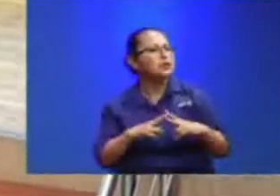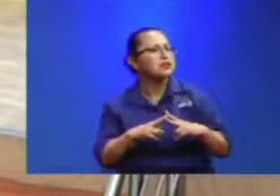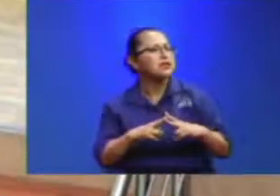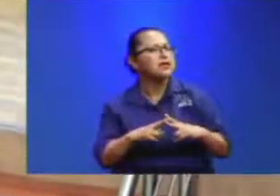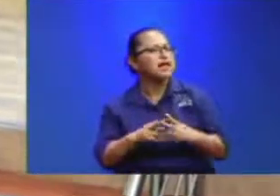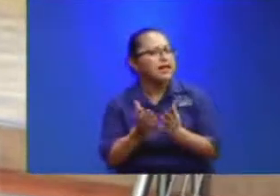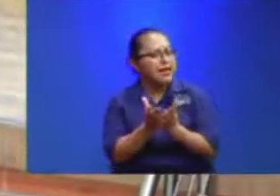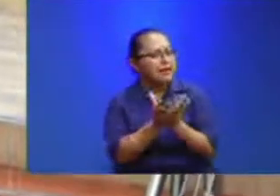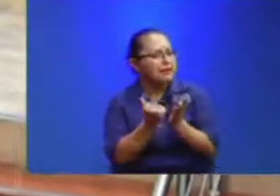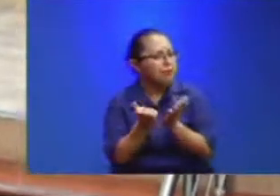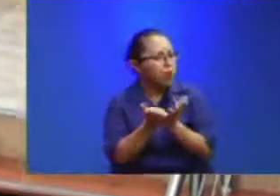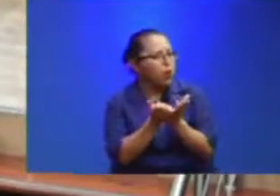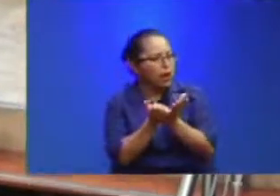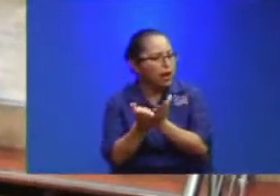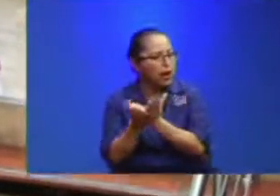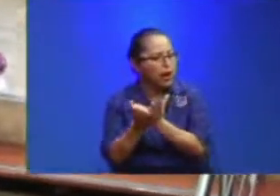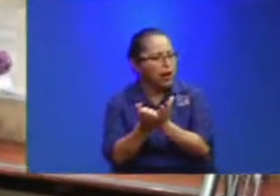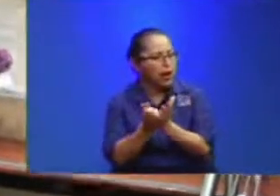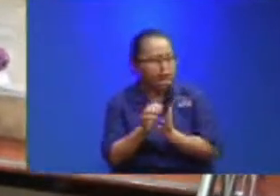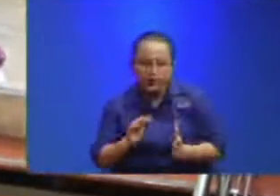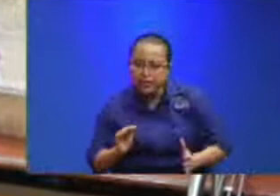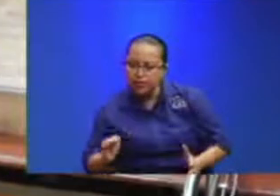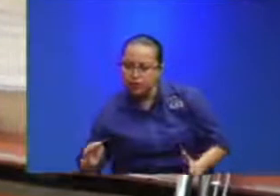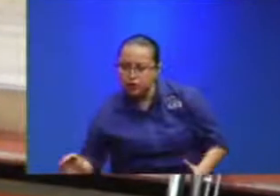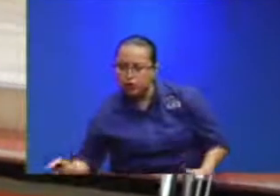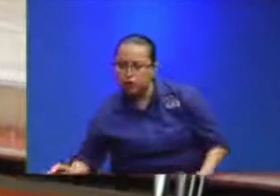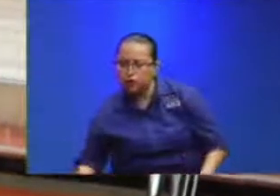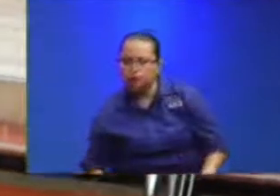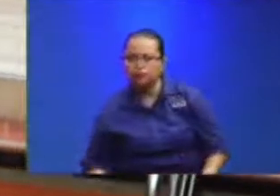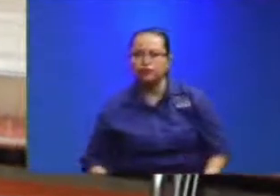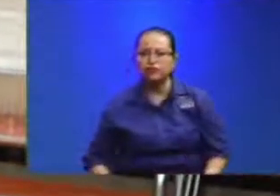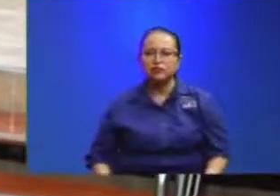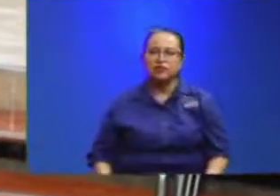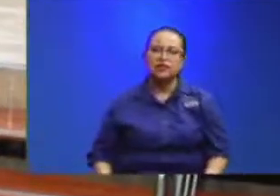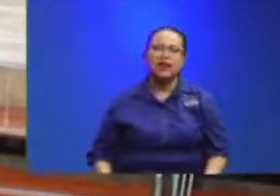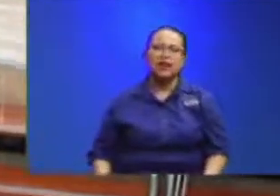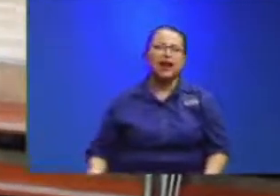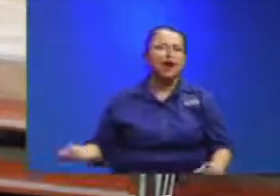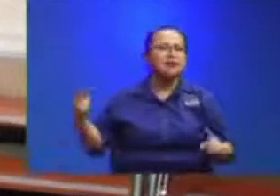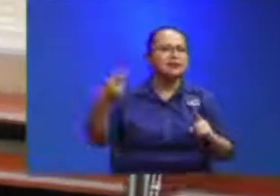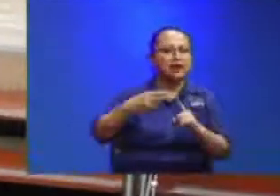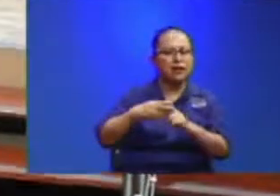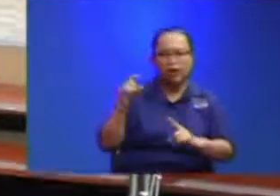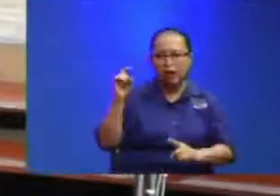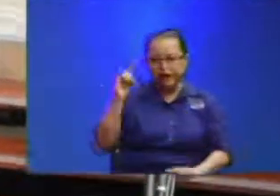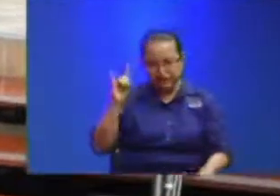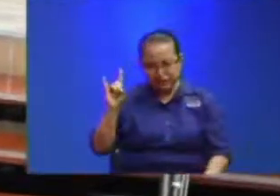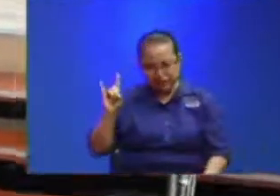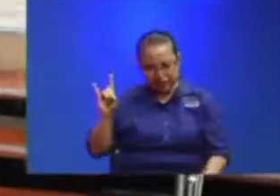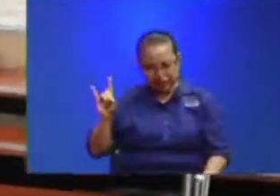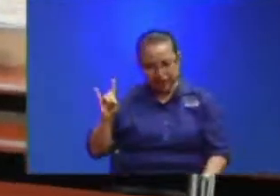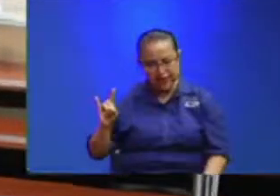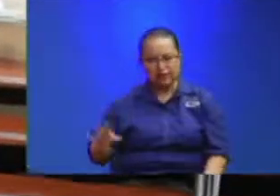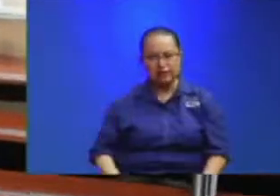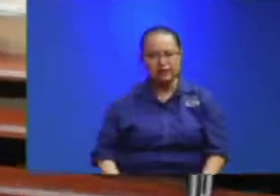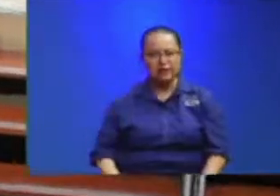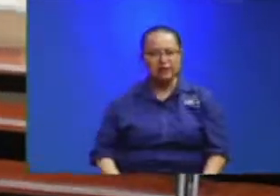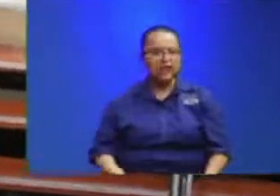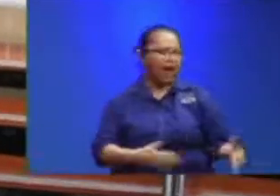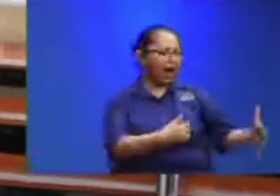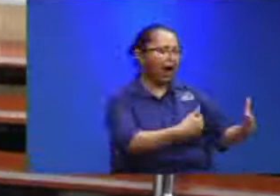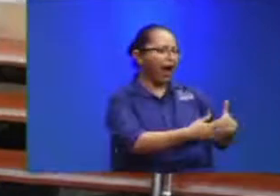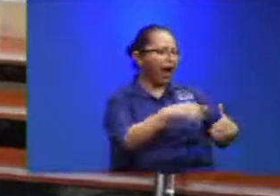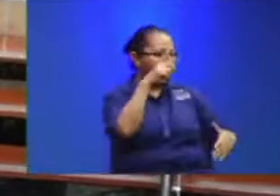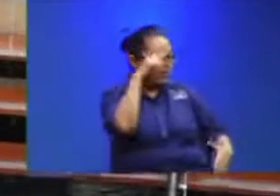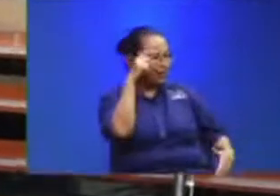preparatoria y después no sé cuál de los dos primeros primaria secundaria hasta la universidad nuestra clínica están juntos y ese es